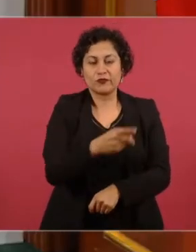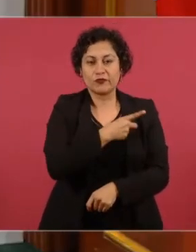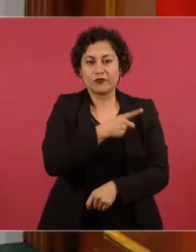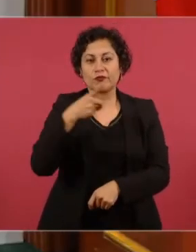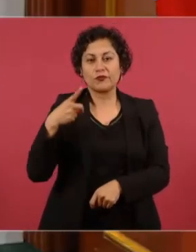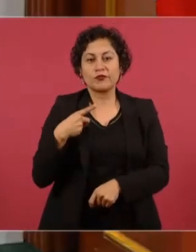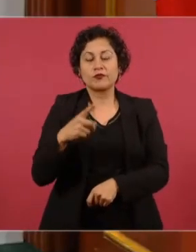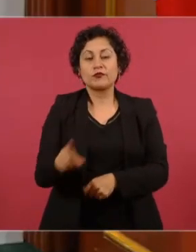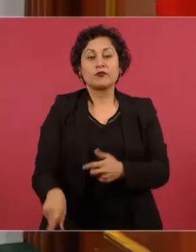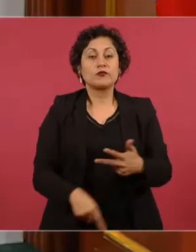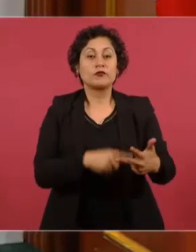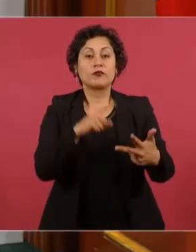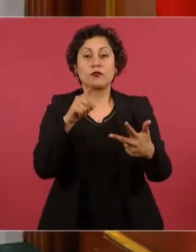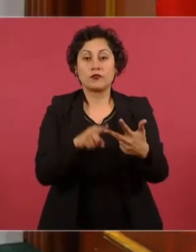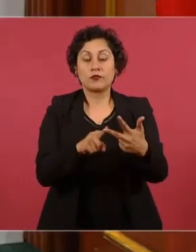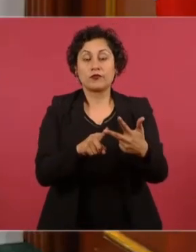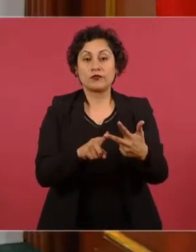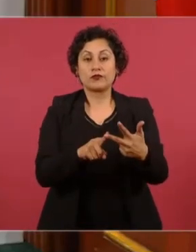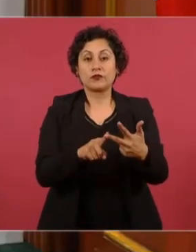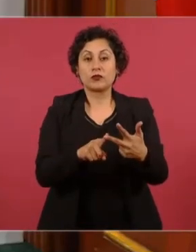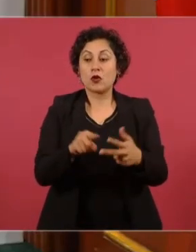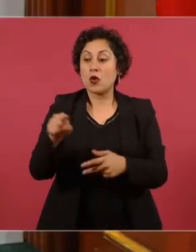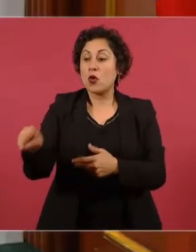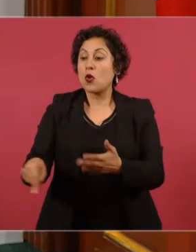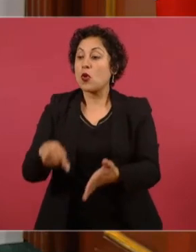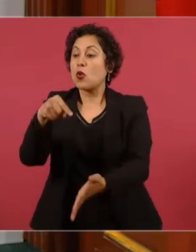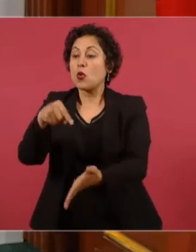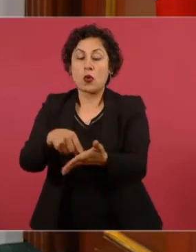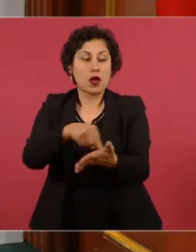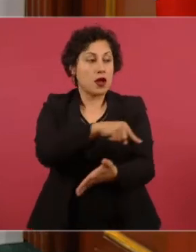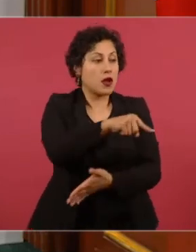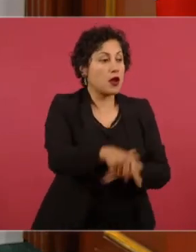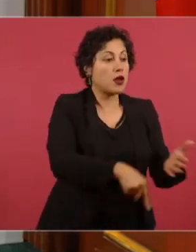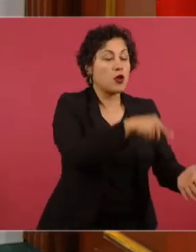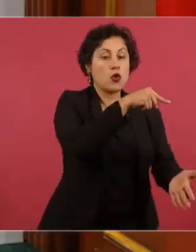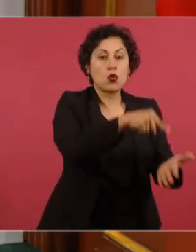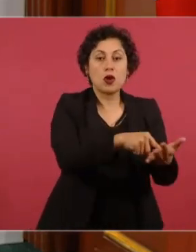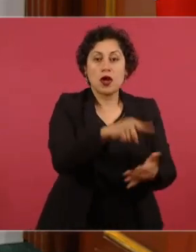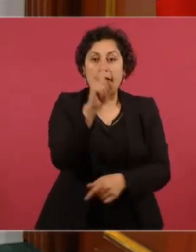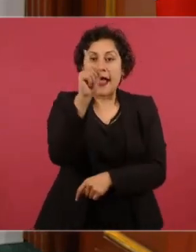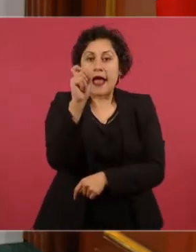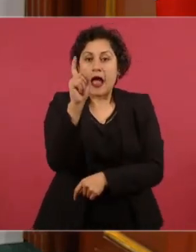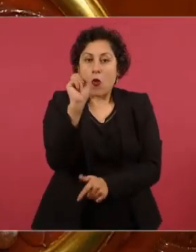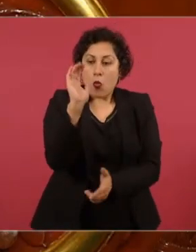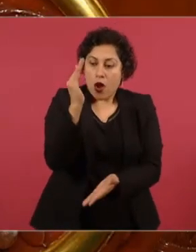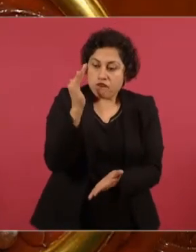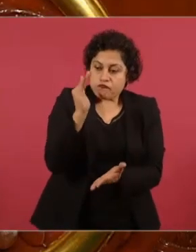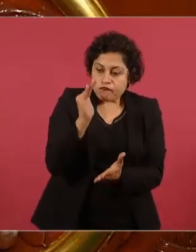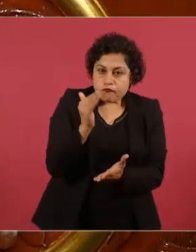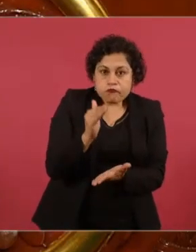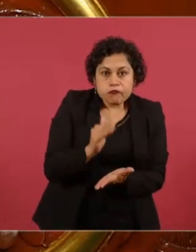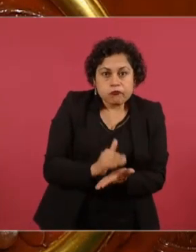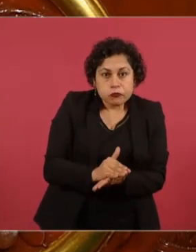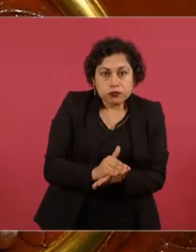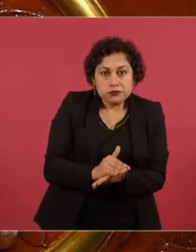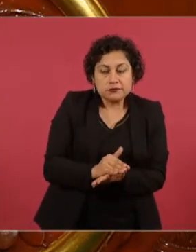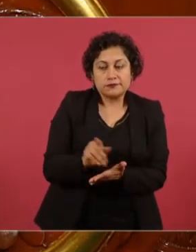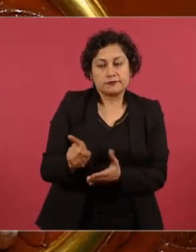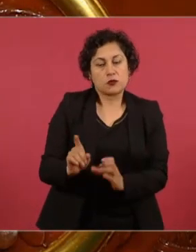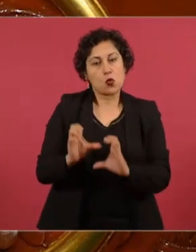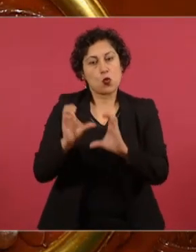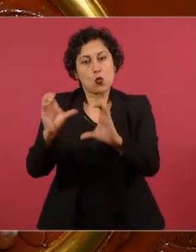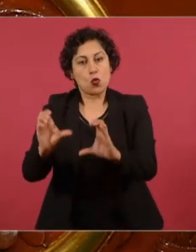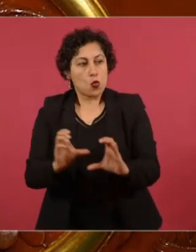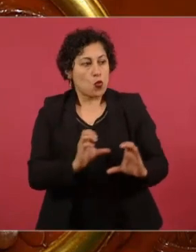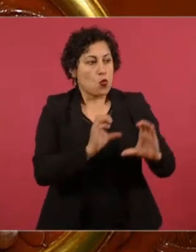zonas con escasez de agua y solo autorizar en ellas concesiones para